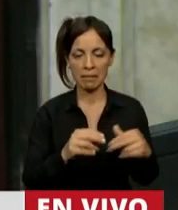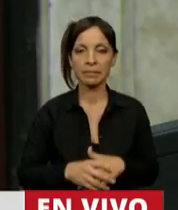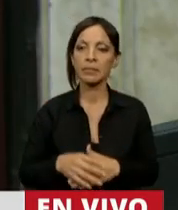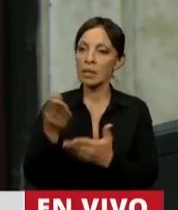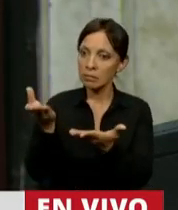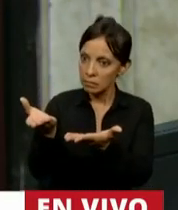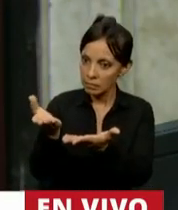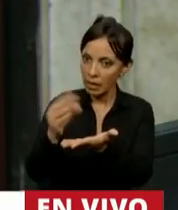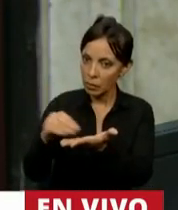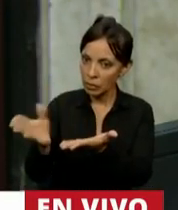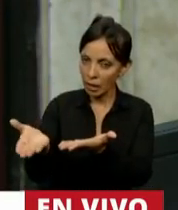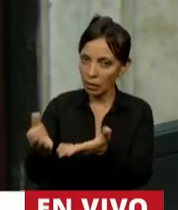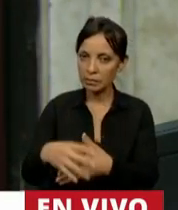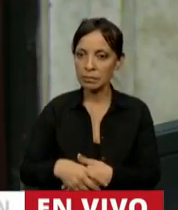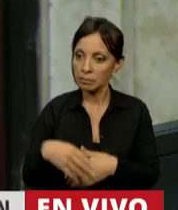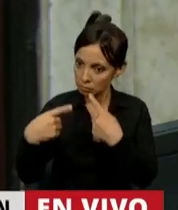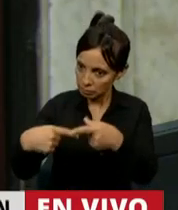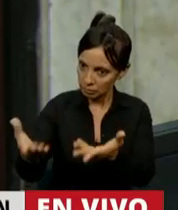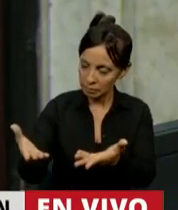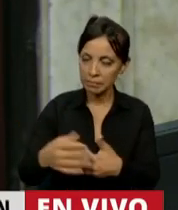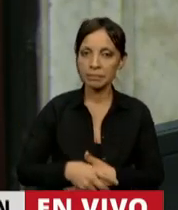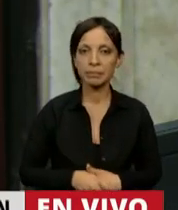Diputado Ferraro, sí. Avance.